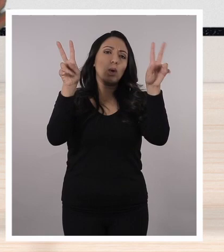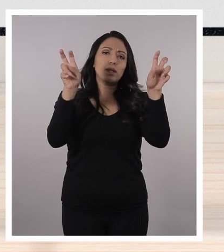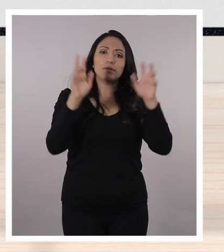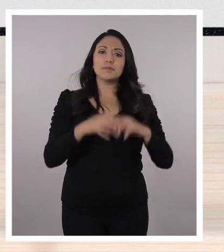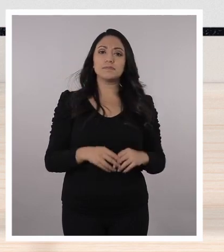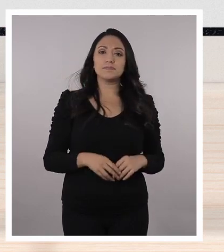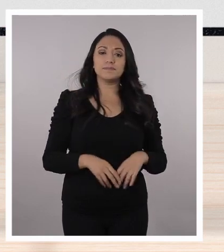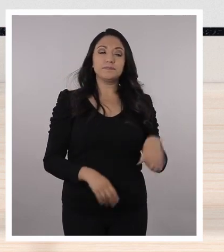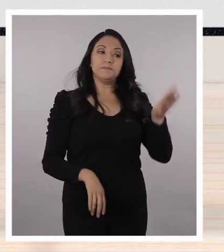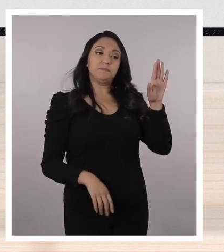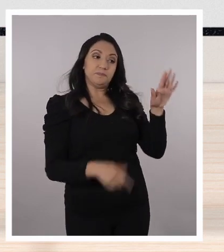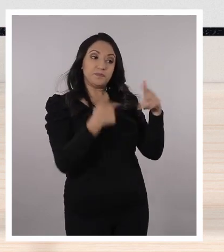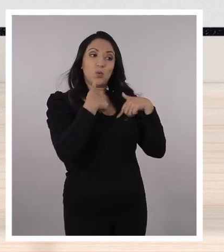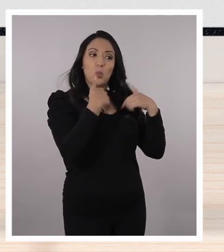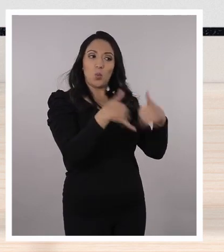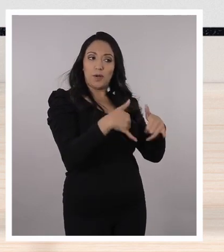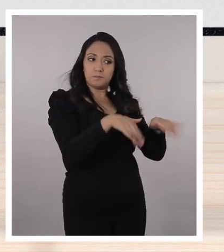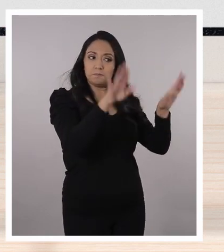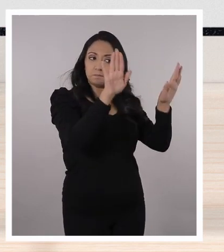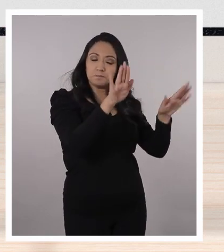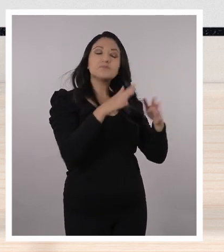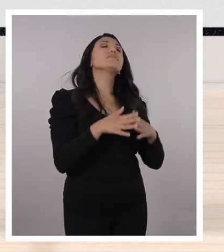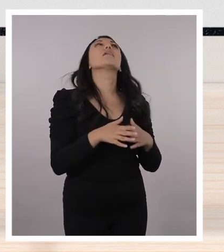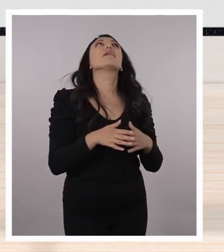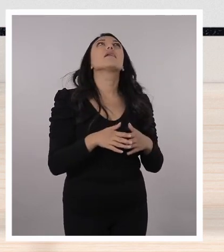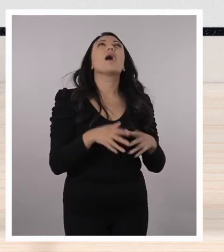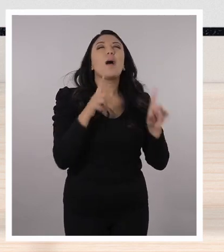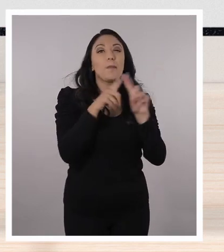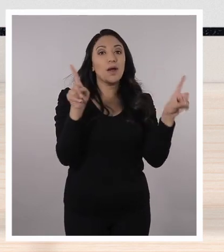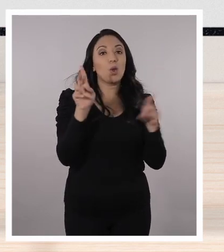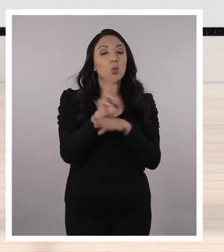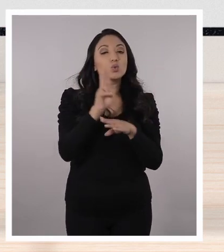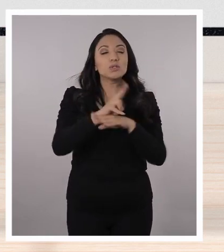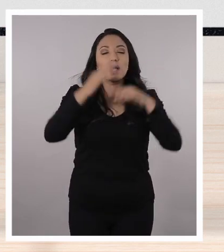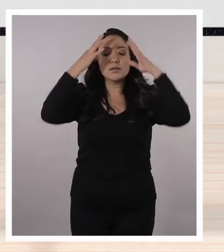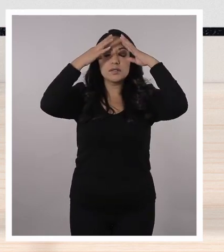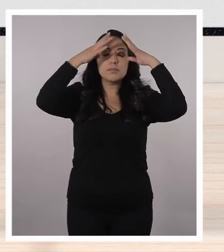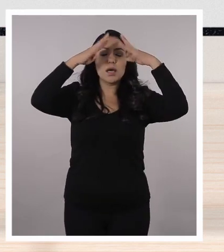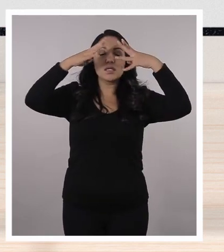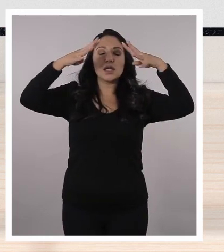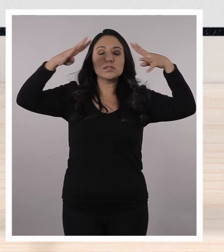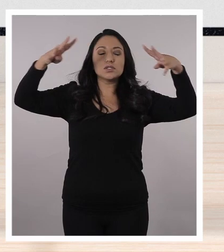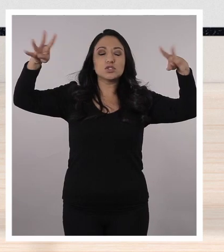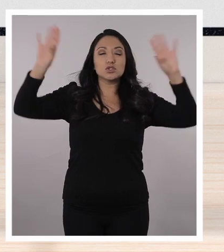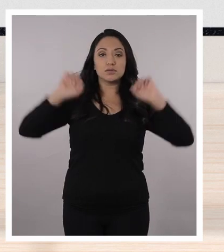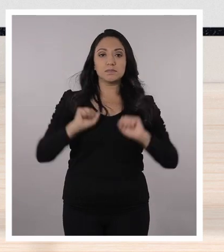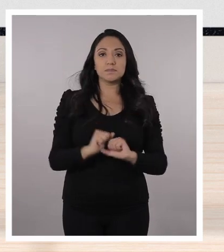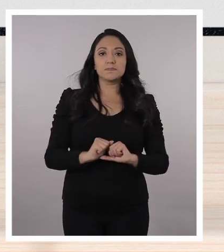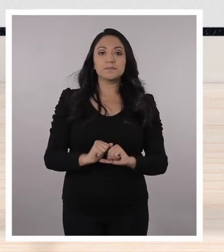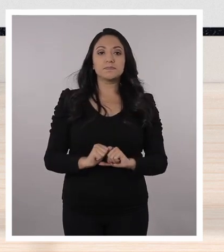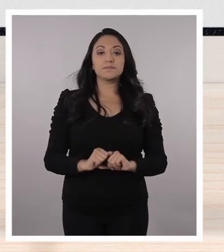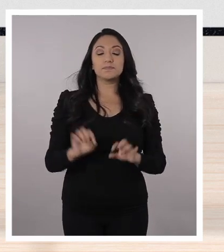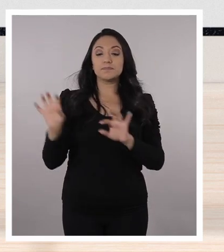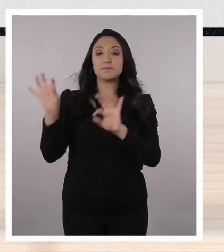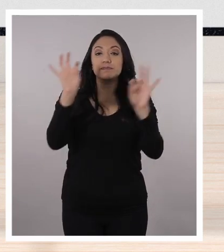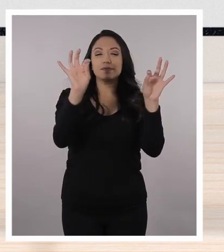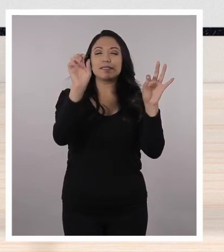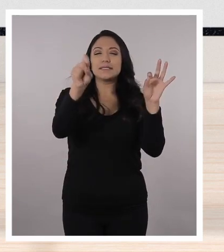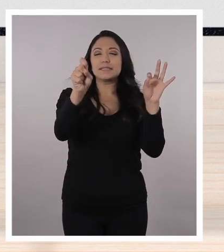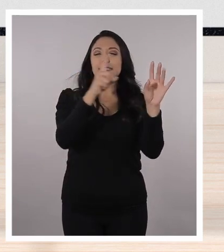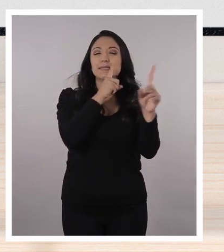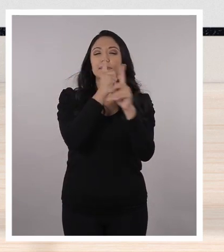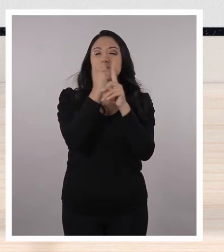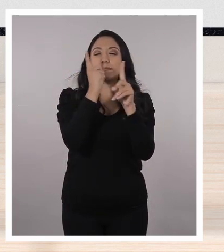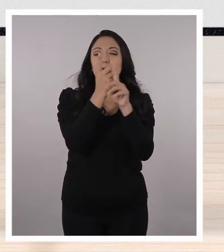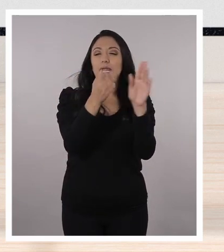en cualquier actividad. A ver, yo le propongo un juego, profe. Pero vamos a usar todos la imaginación. Digamos que este